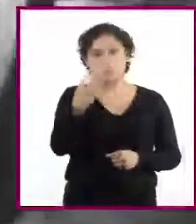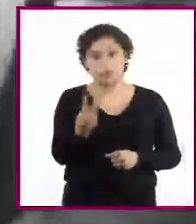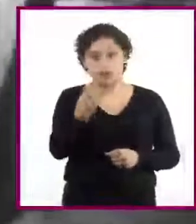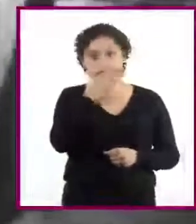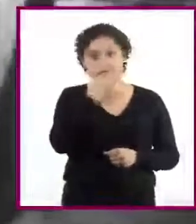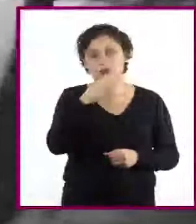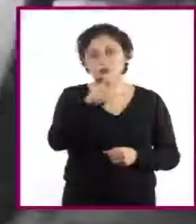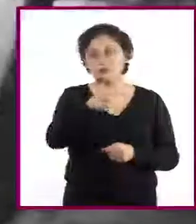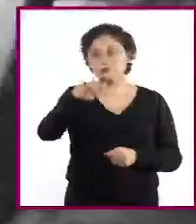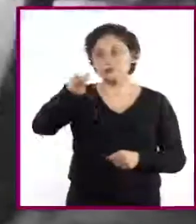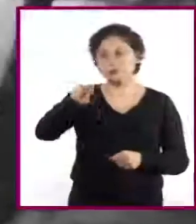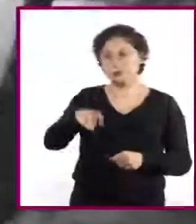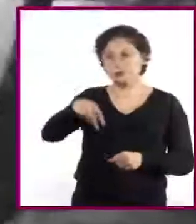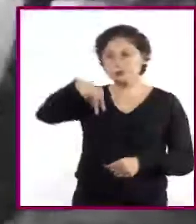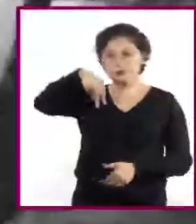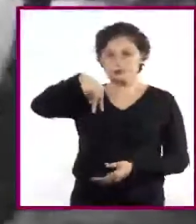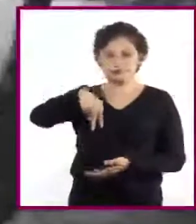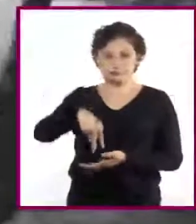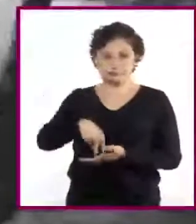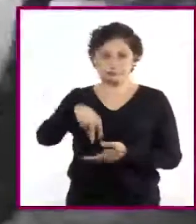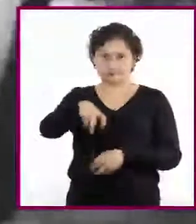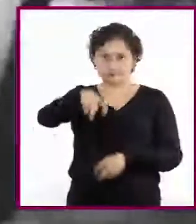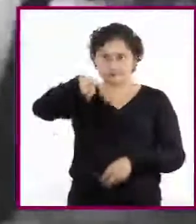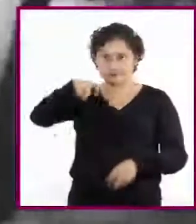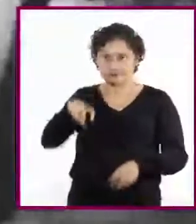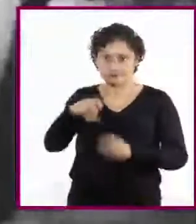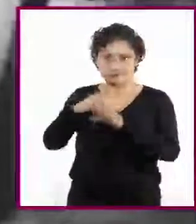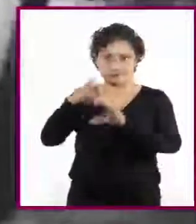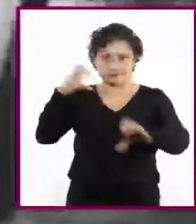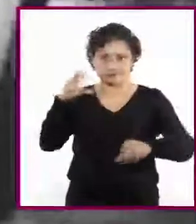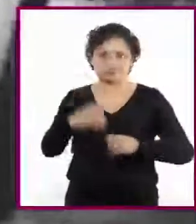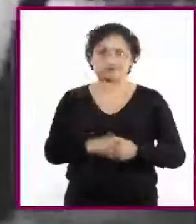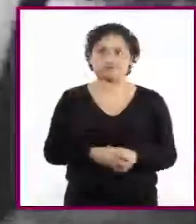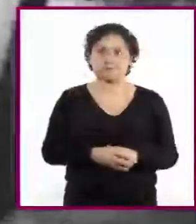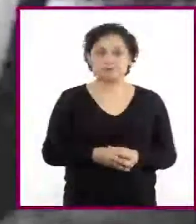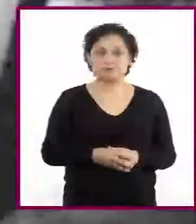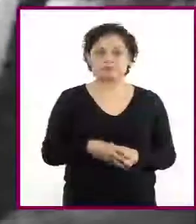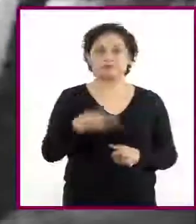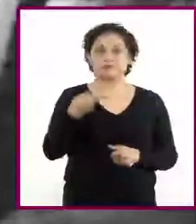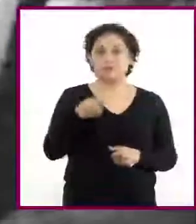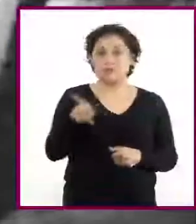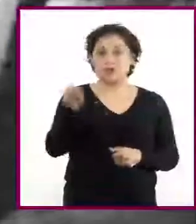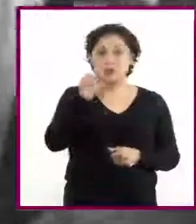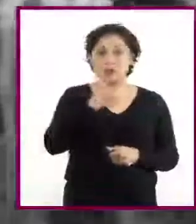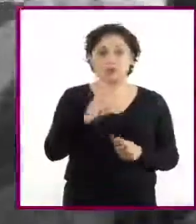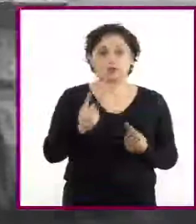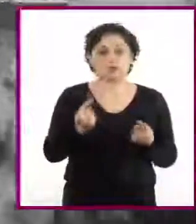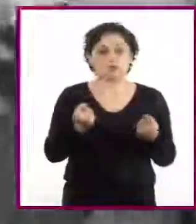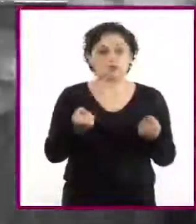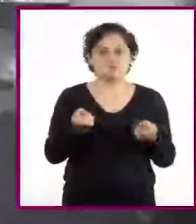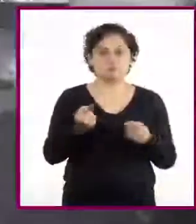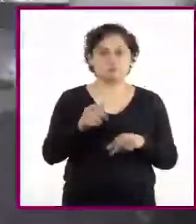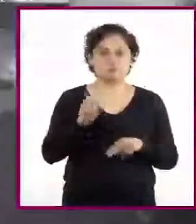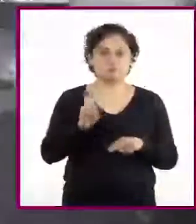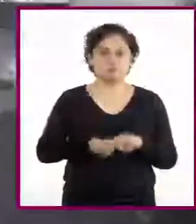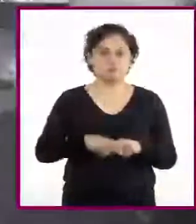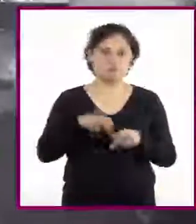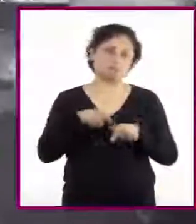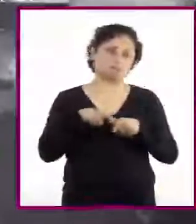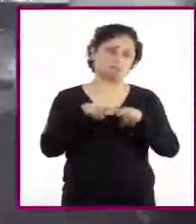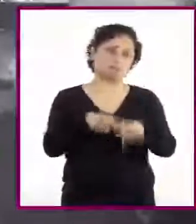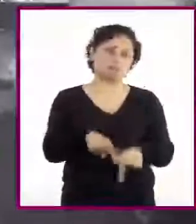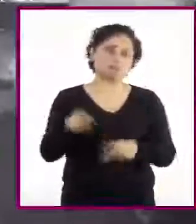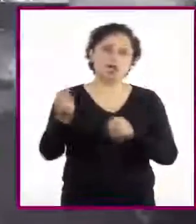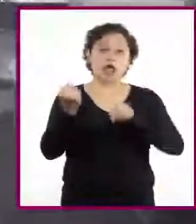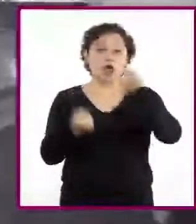se trasladaron obedientemente a la parte trasera del camión. Parks se mantuvo en su asiento y el conductor llamó a